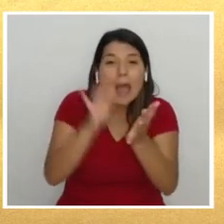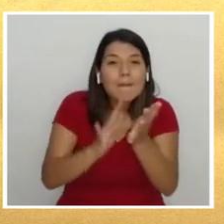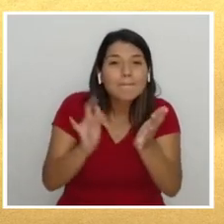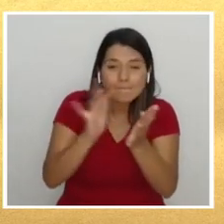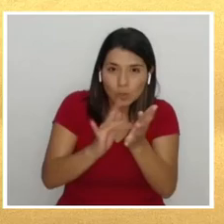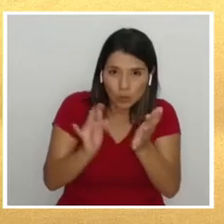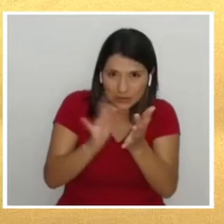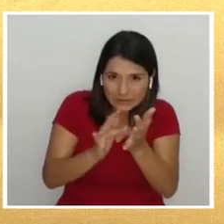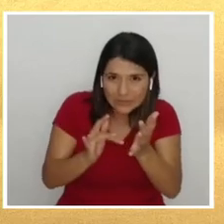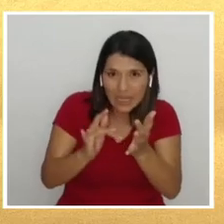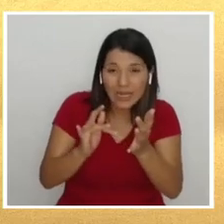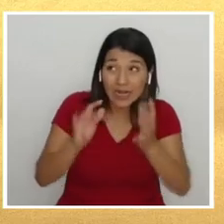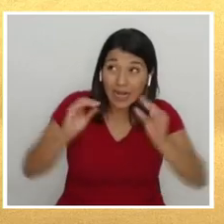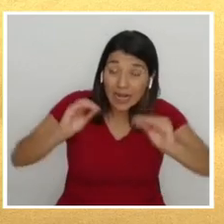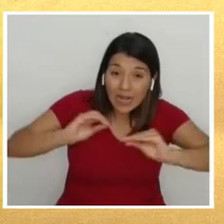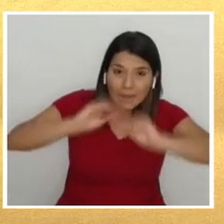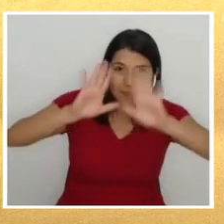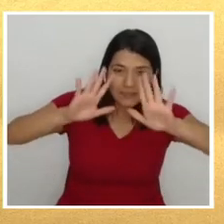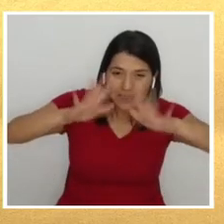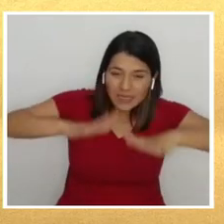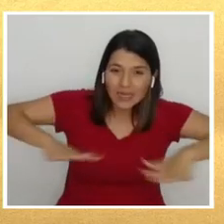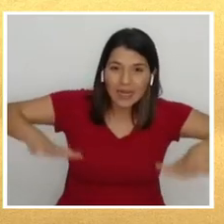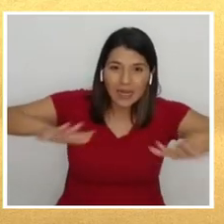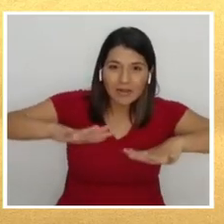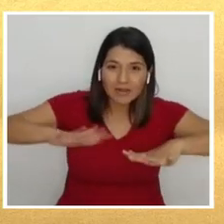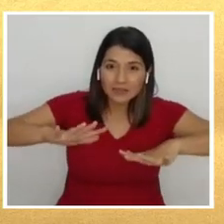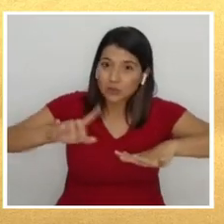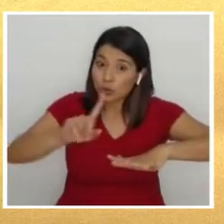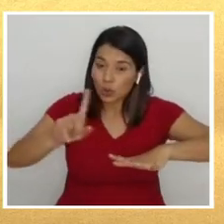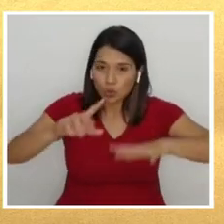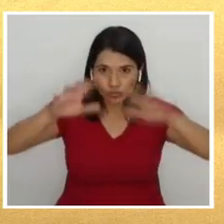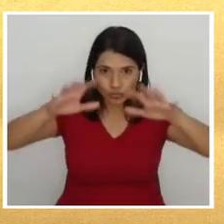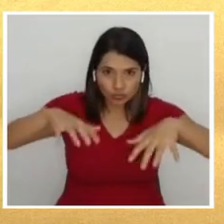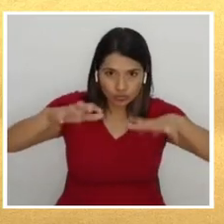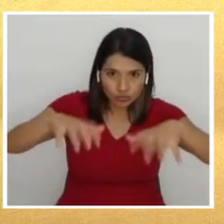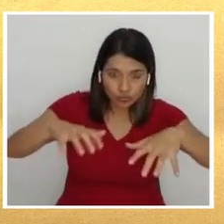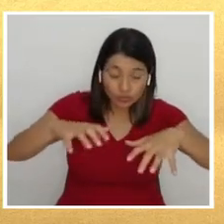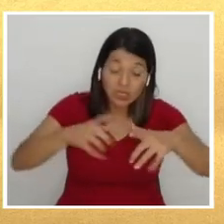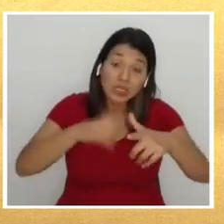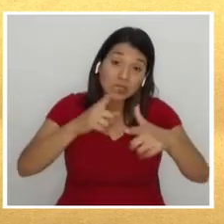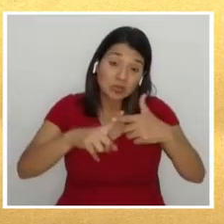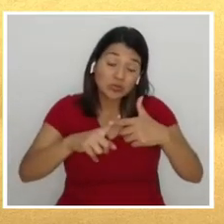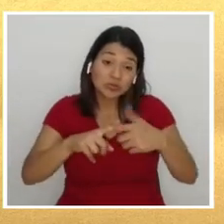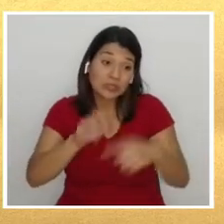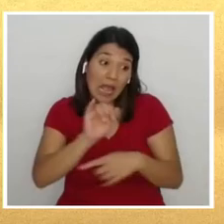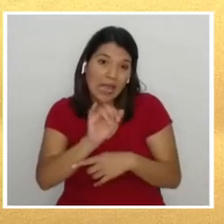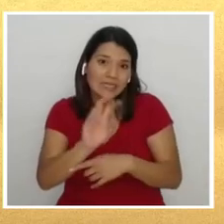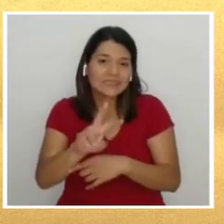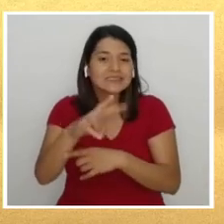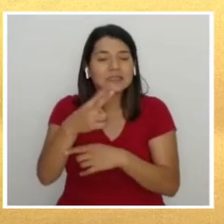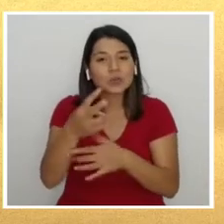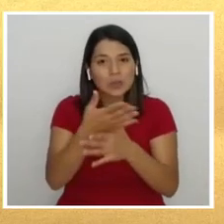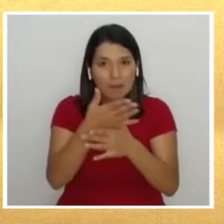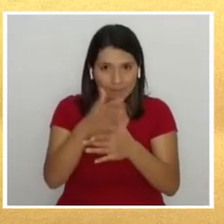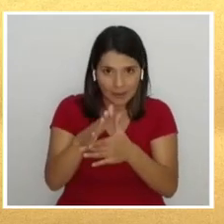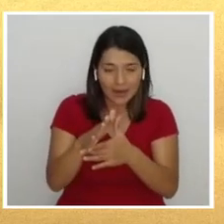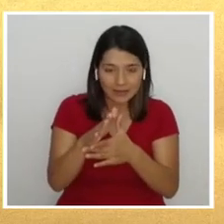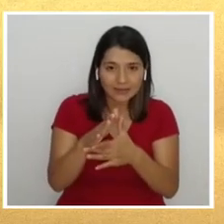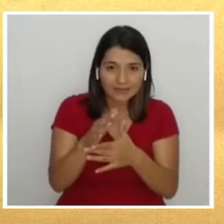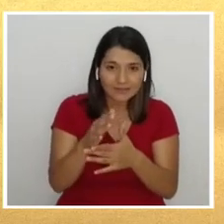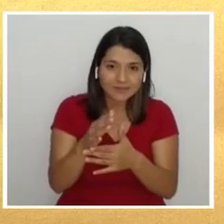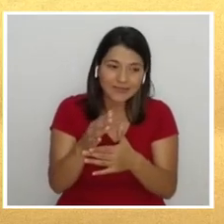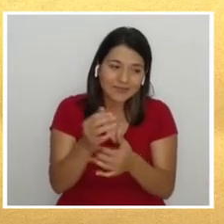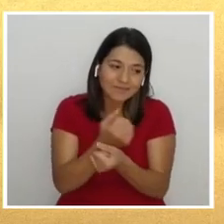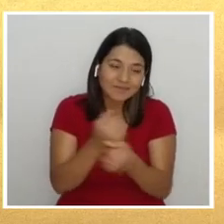la mañana, que no estaba lloviendo por dicha, y ahí fue esa segunda parte de sacar las personas fallecidas.